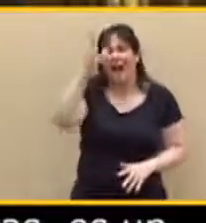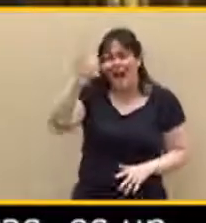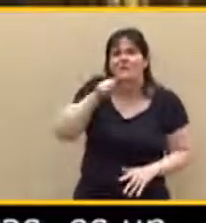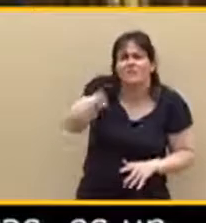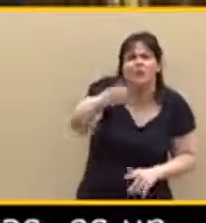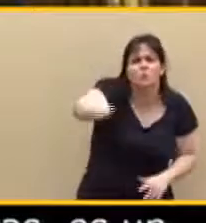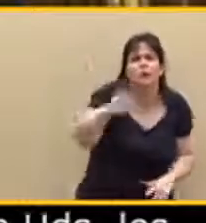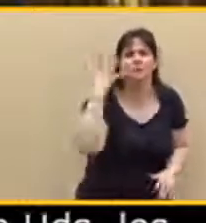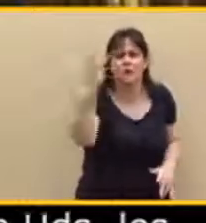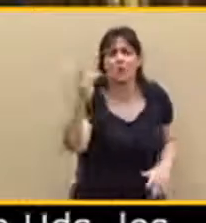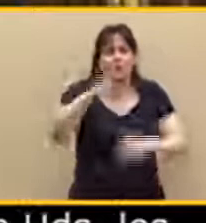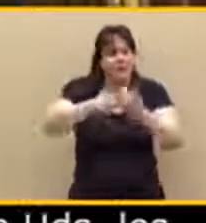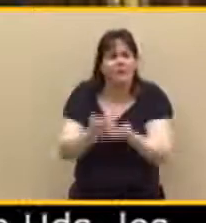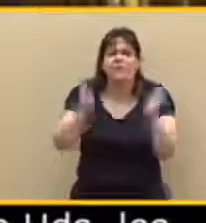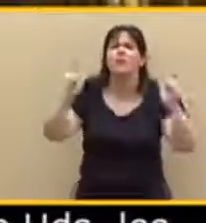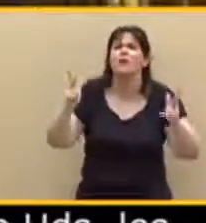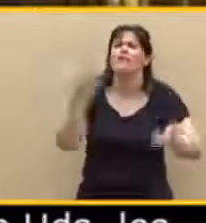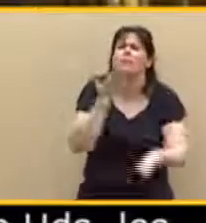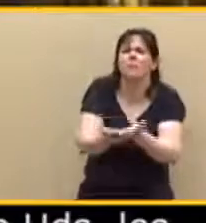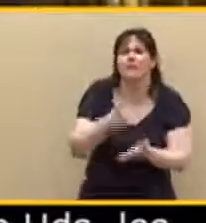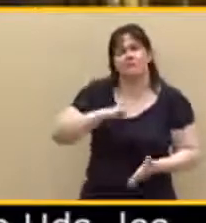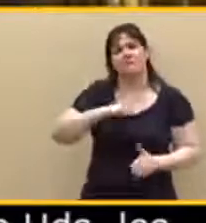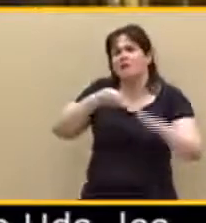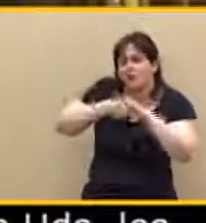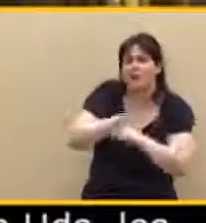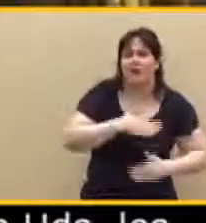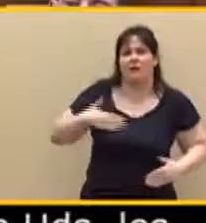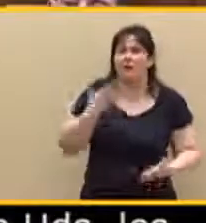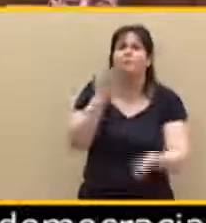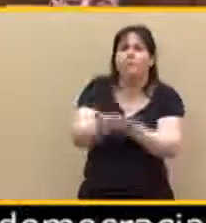la democracia pide paso, señorías. La democracia pide paso.